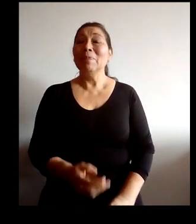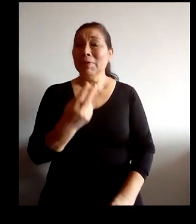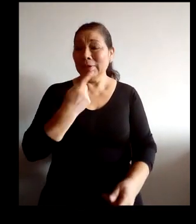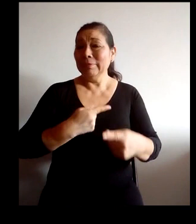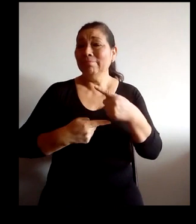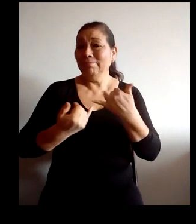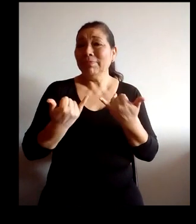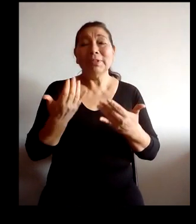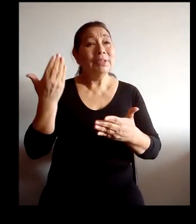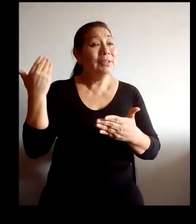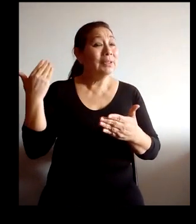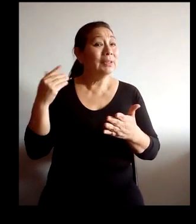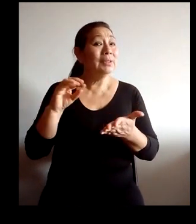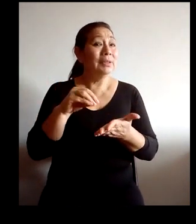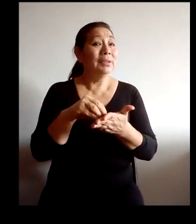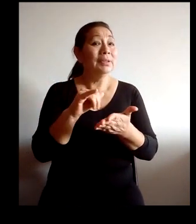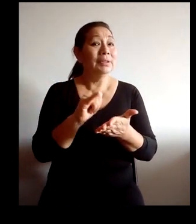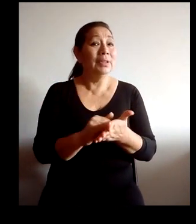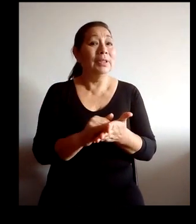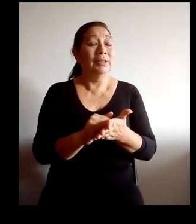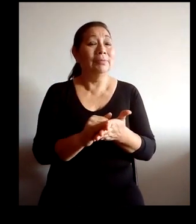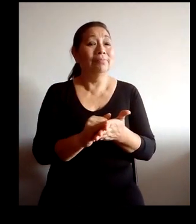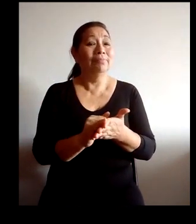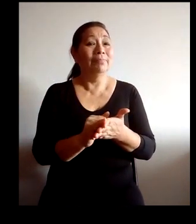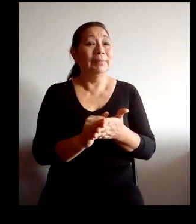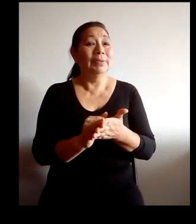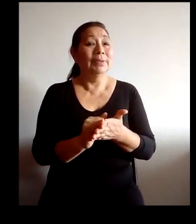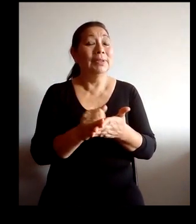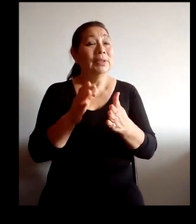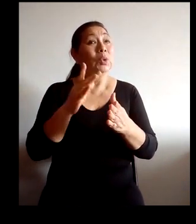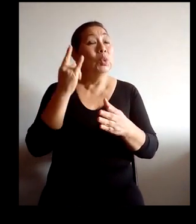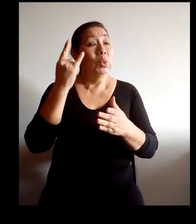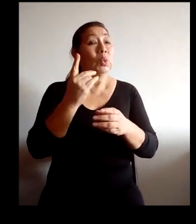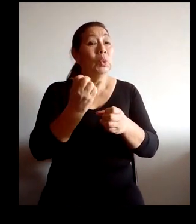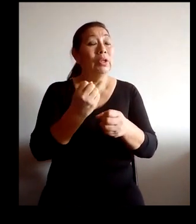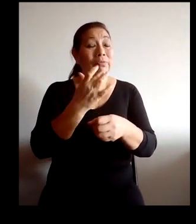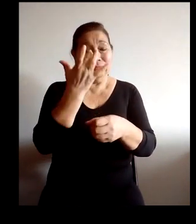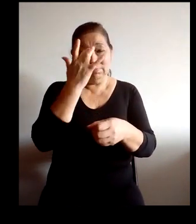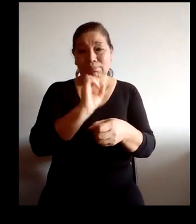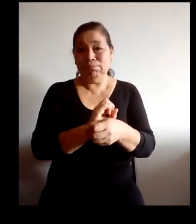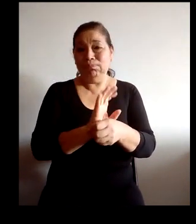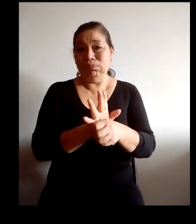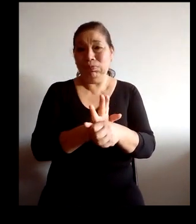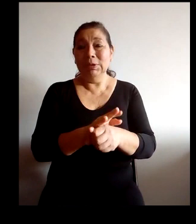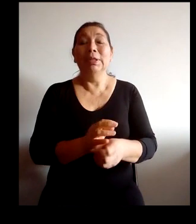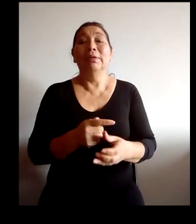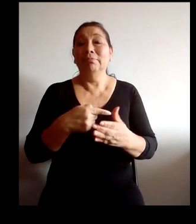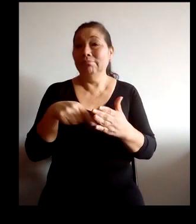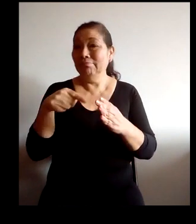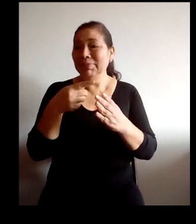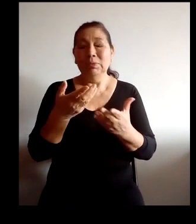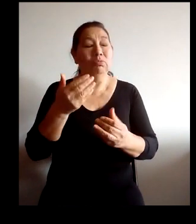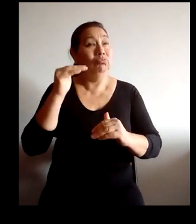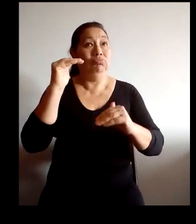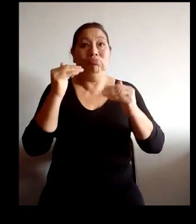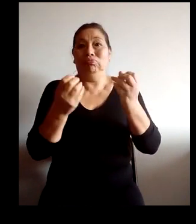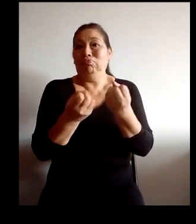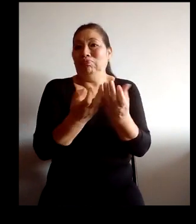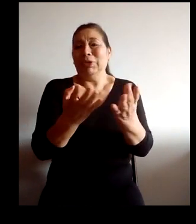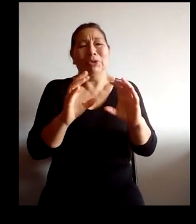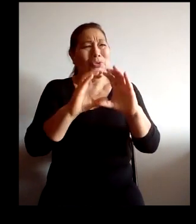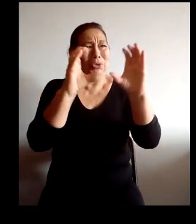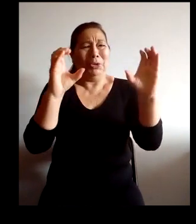coronavirus, la emisión indiscriminada de certificados médicos por parte del Hospital Eliezer Guzmán Barrón de Nuevo